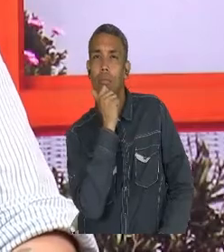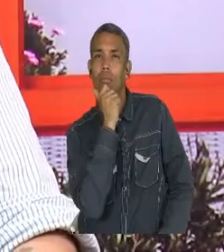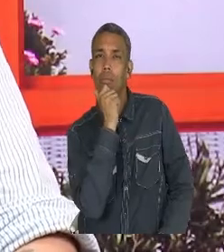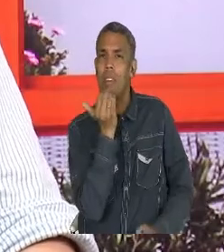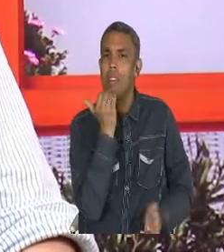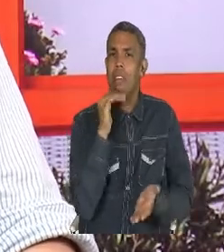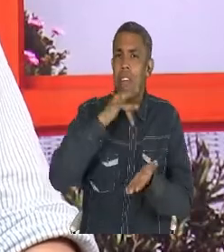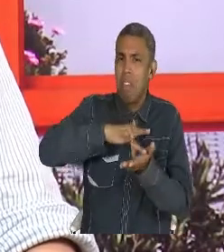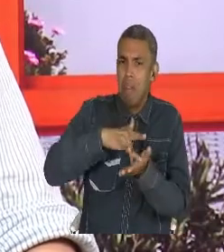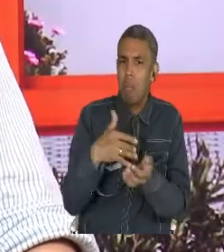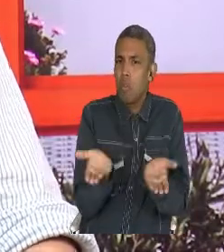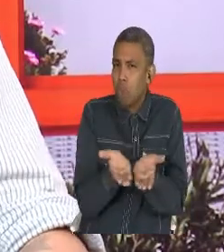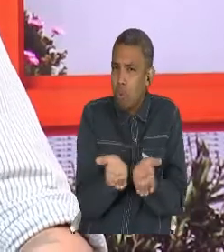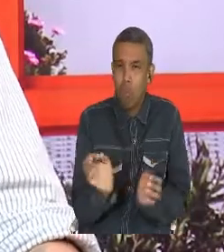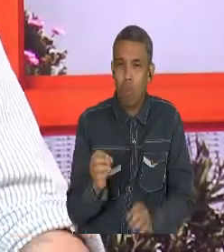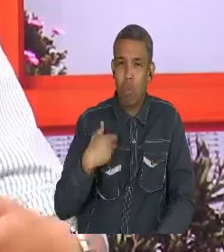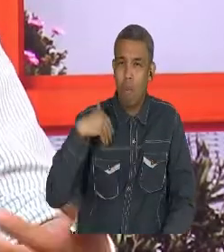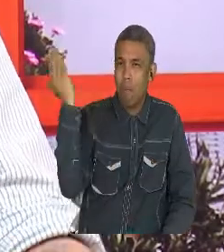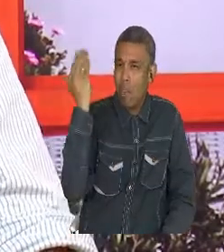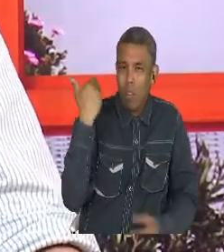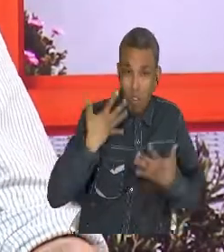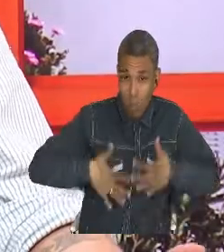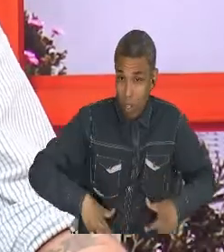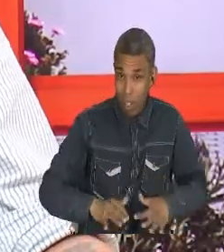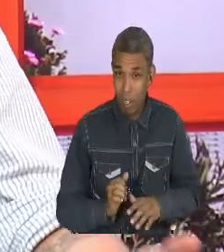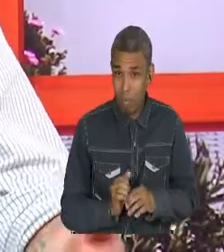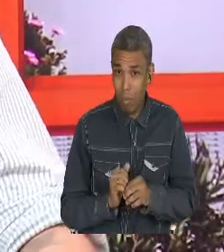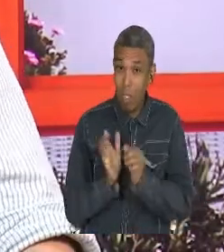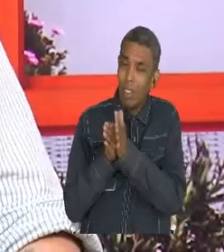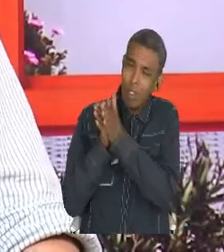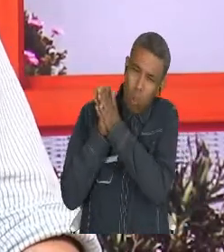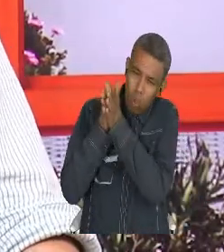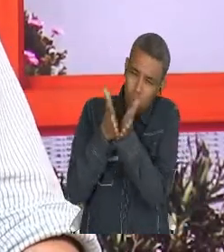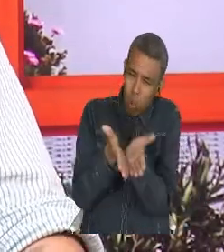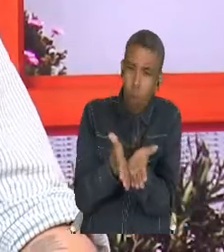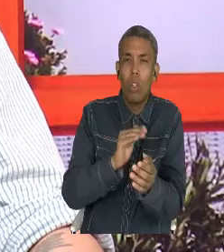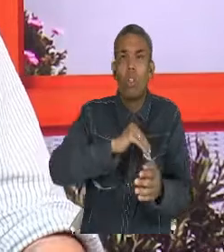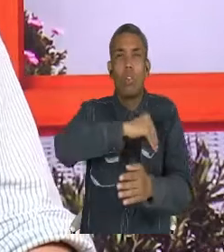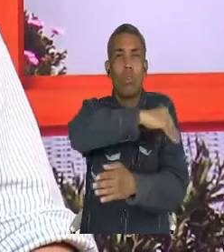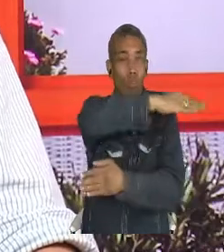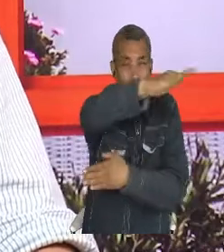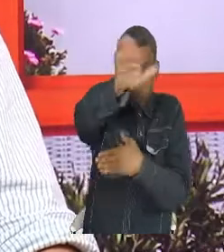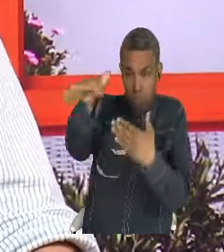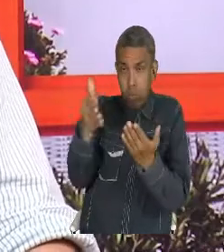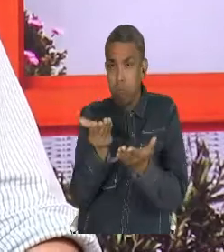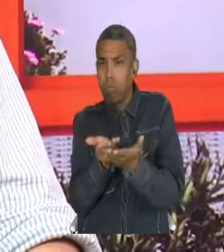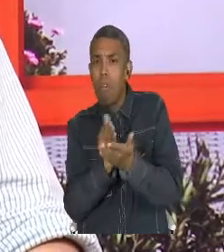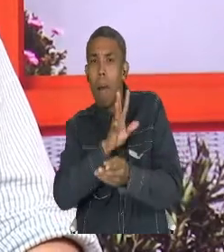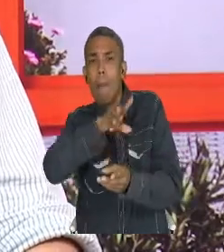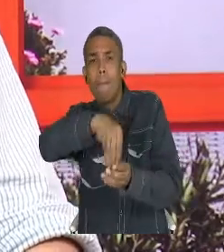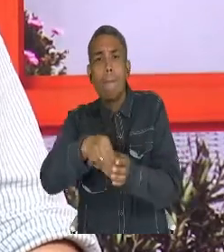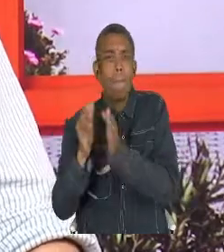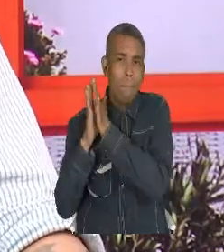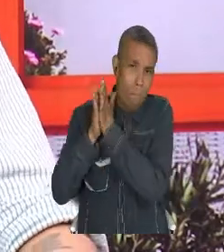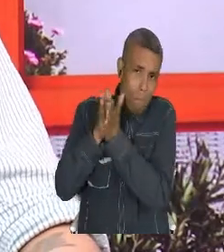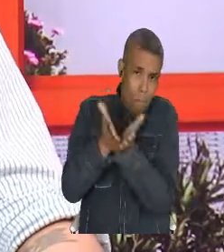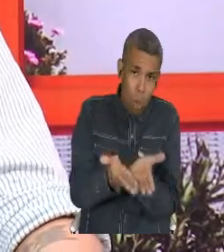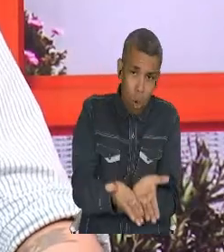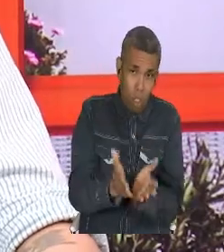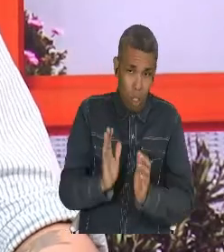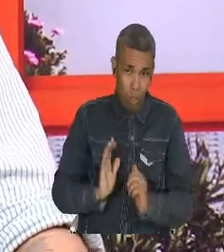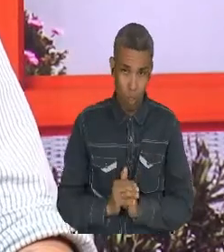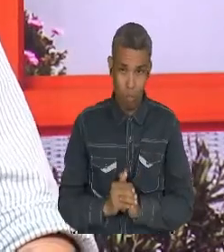tema. Entonces, que deje de ser un ejercicio aislado y hacerlo un poquito más vivencial, porque pues a la final es, tenemos que